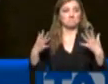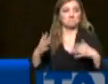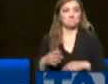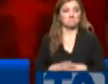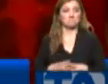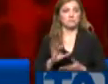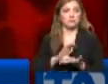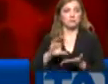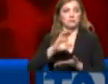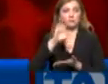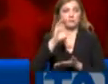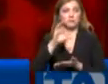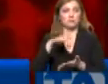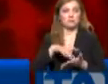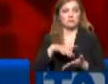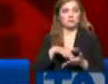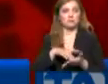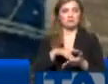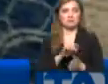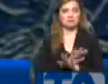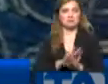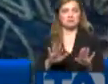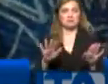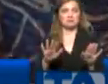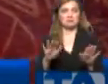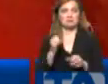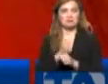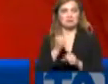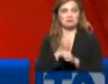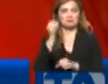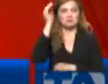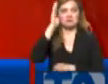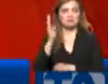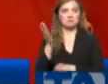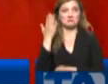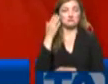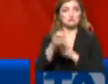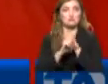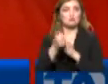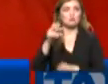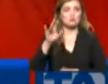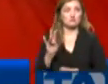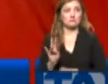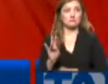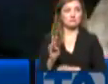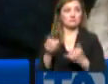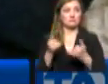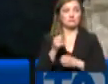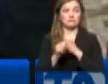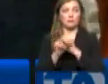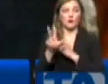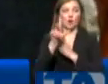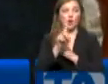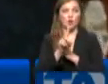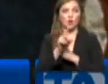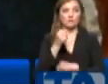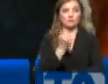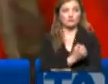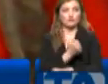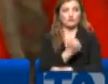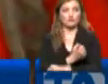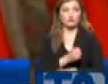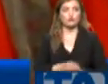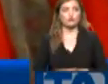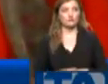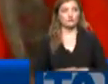en el colegio, pero no estudió más y nunca ha podido trabajar. Desde los 17 años, ahora con 31, tiene un vicio. Soy consumidor de